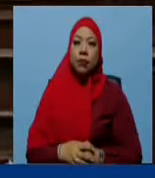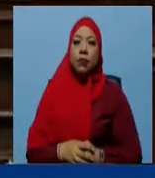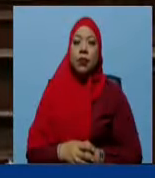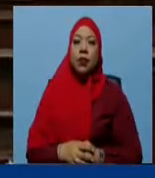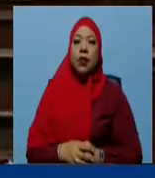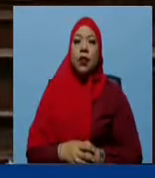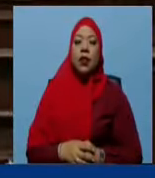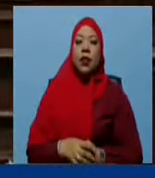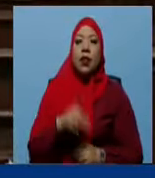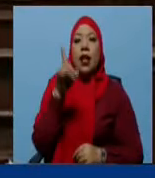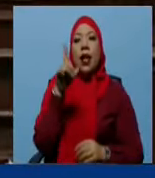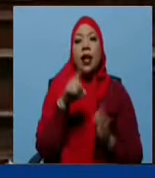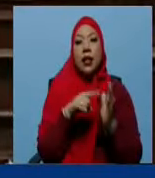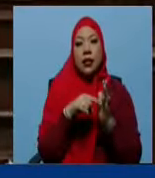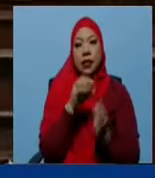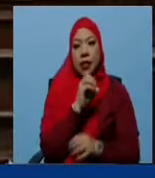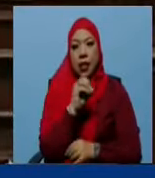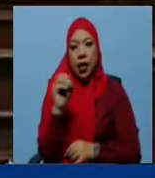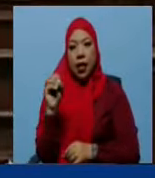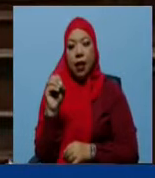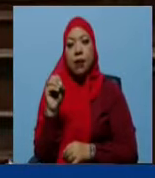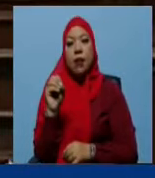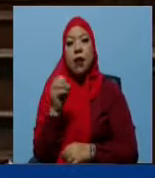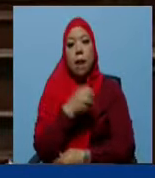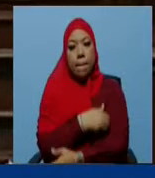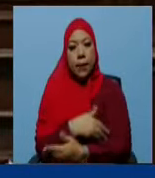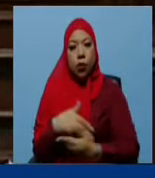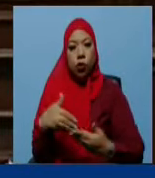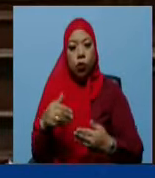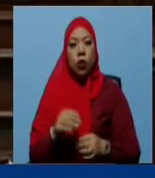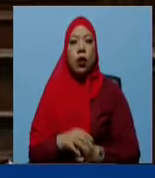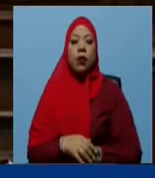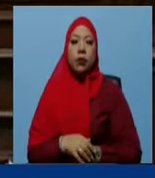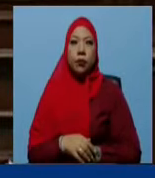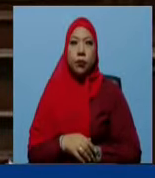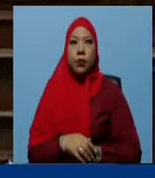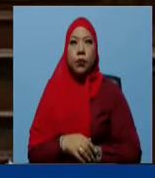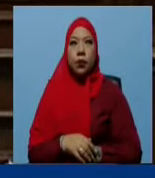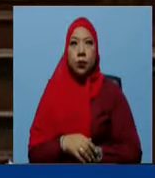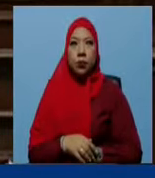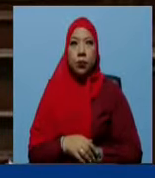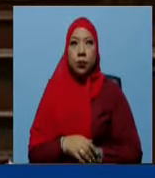100 millones, Iris, decían, ¿ah?